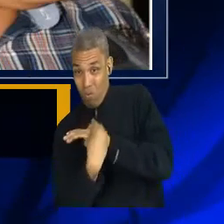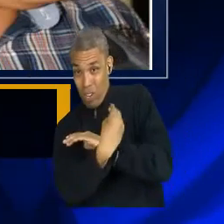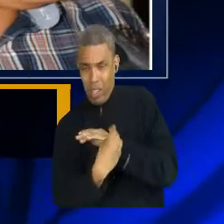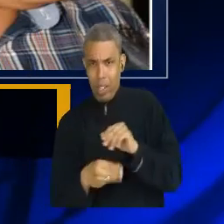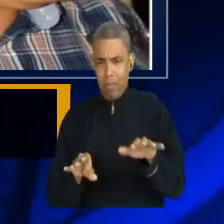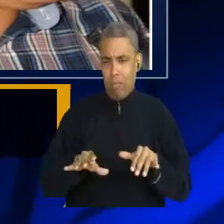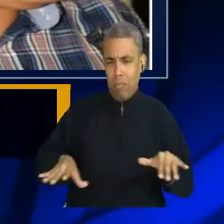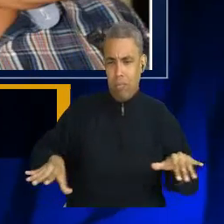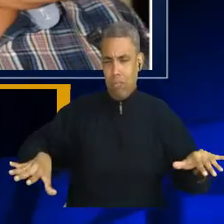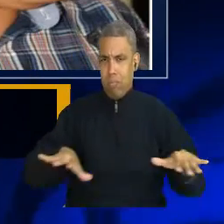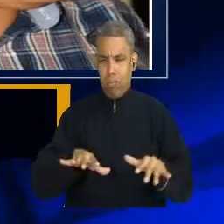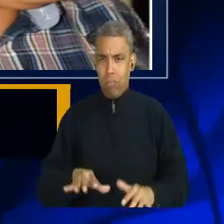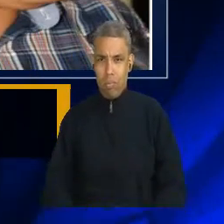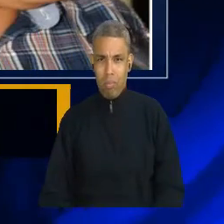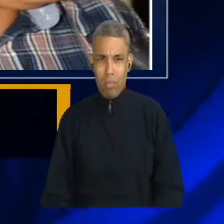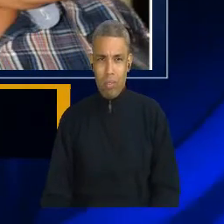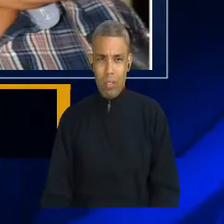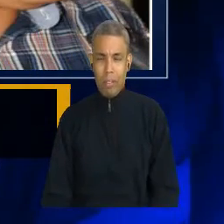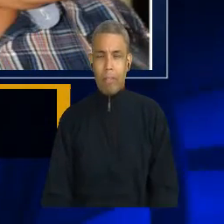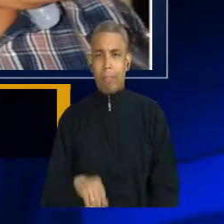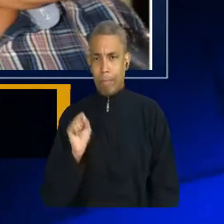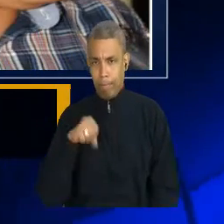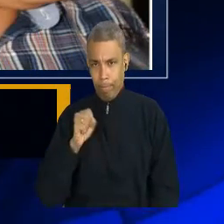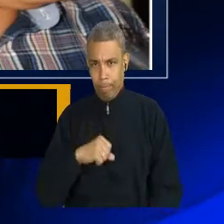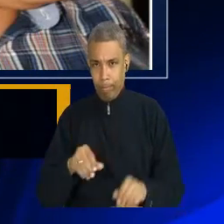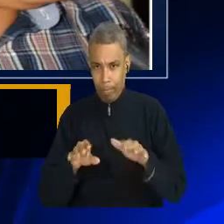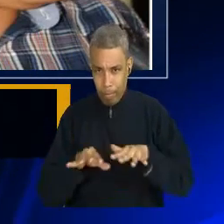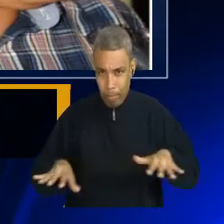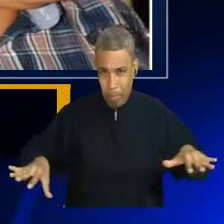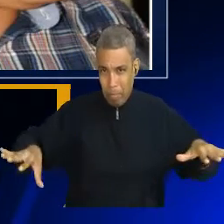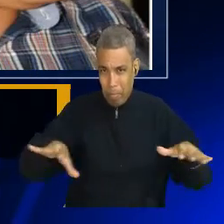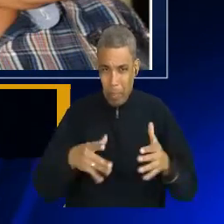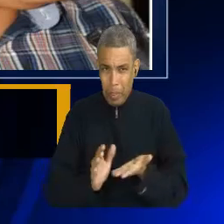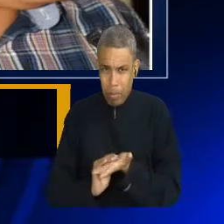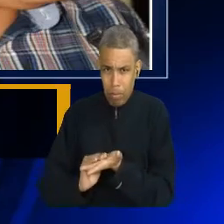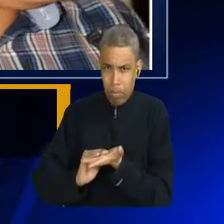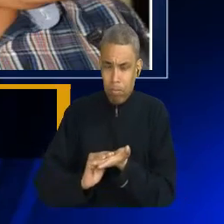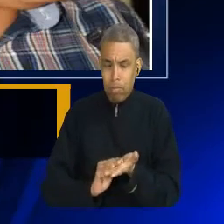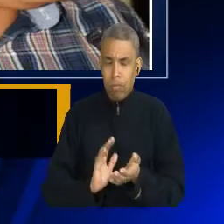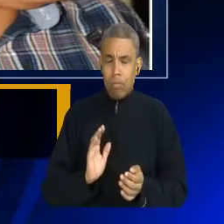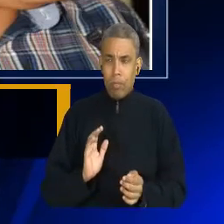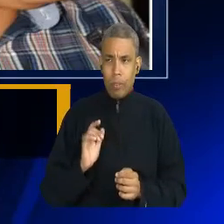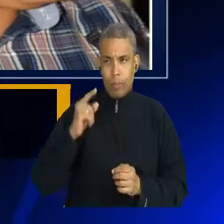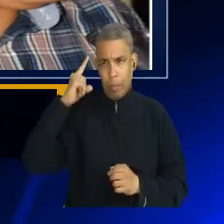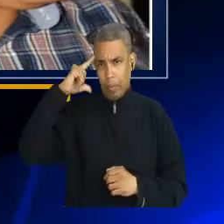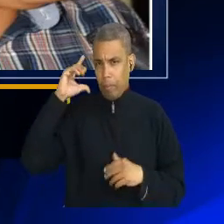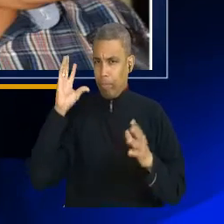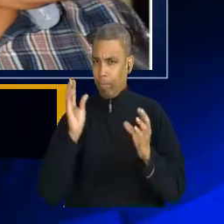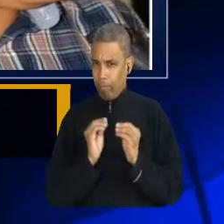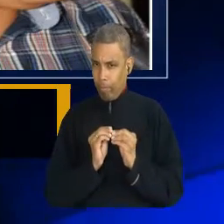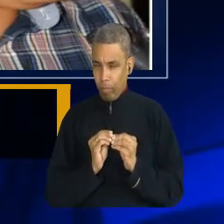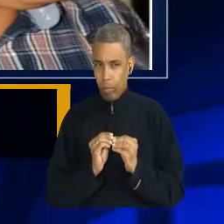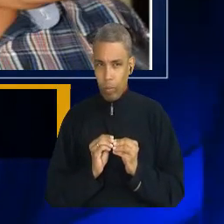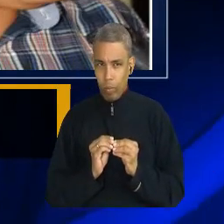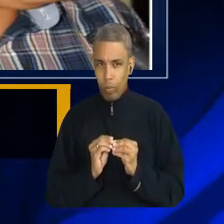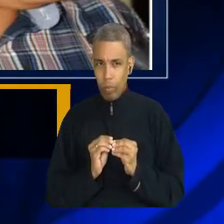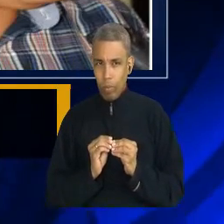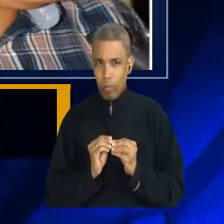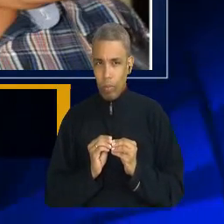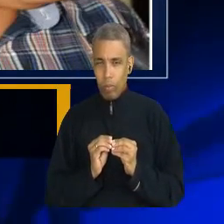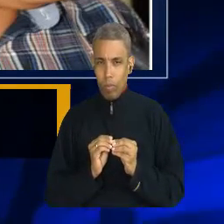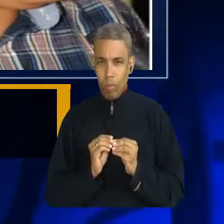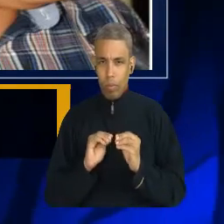adoquín pues para el tema urbanístico. Este contrato tiene un convenio que se tiene con